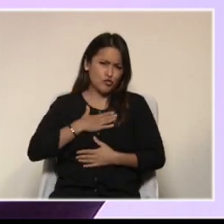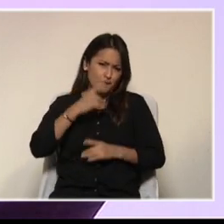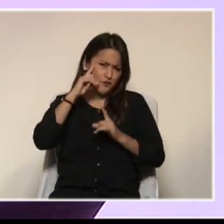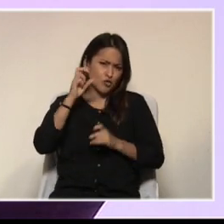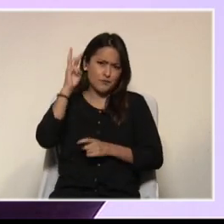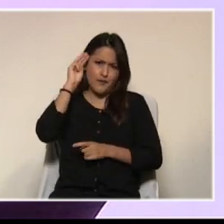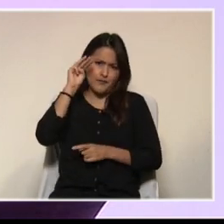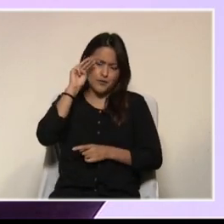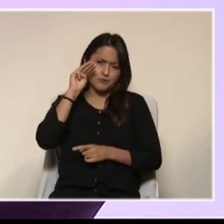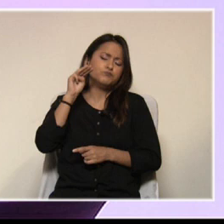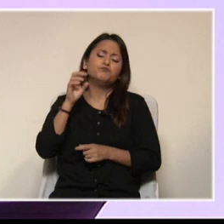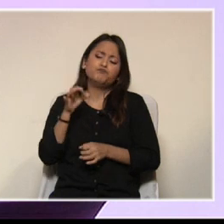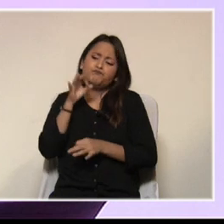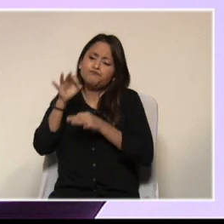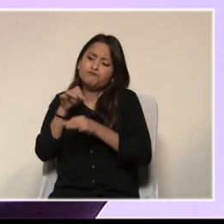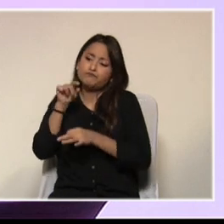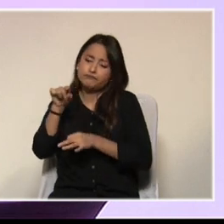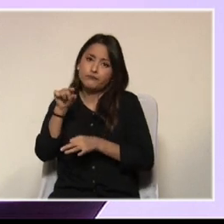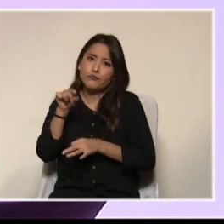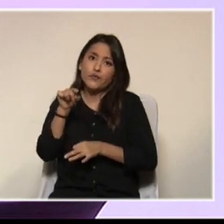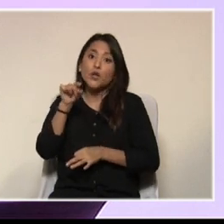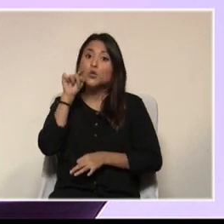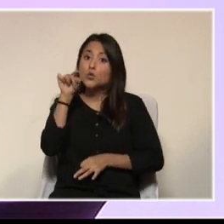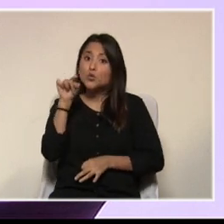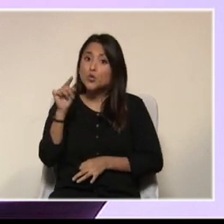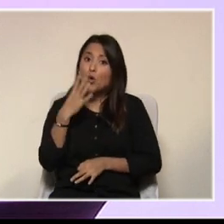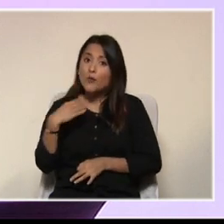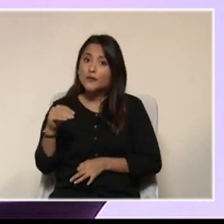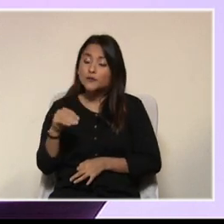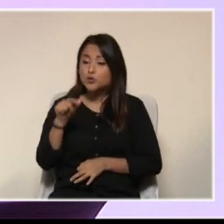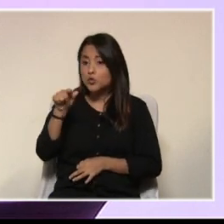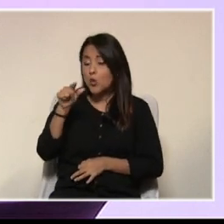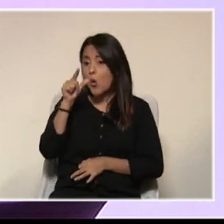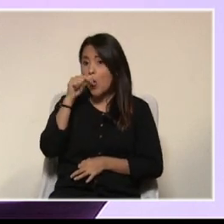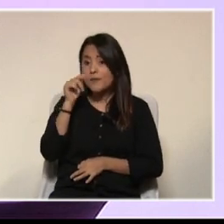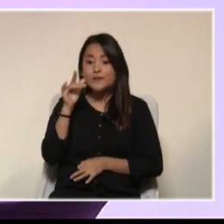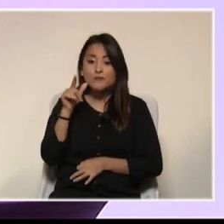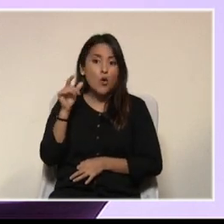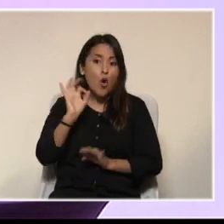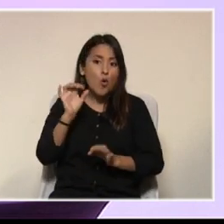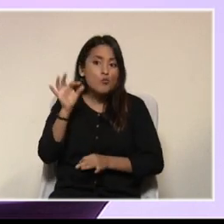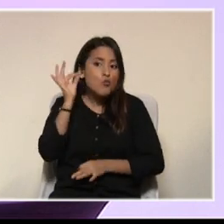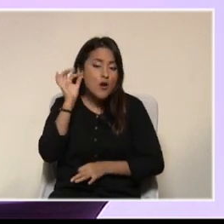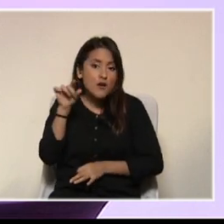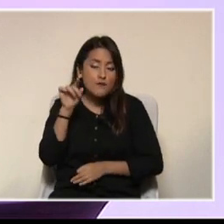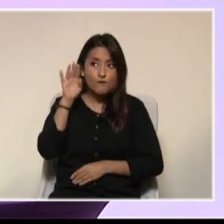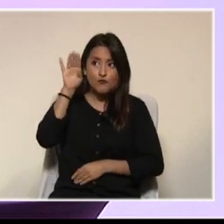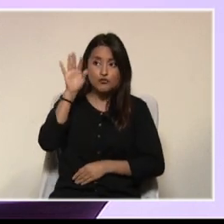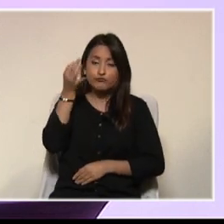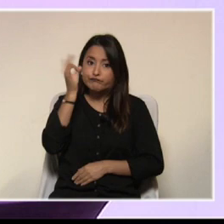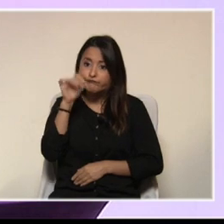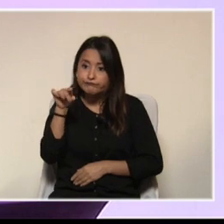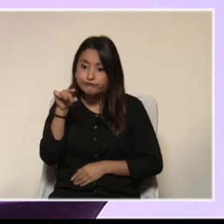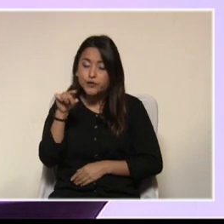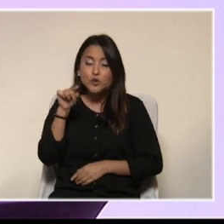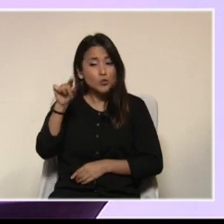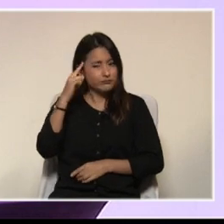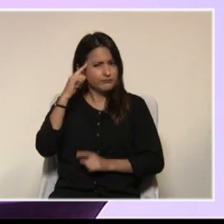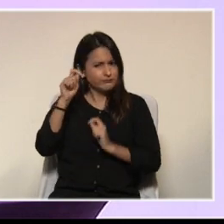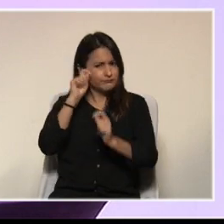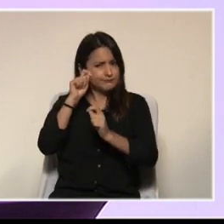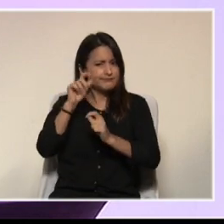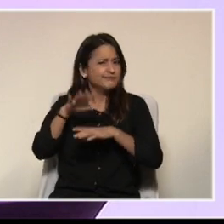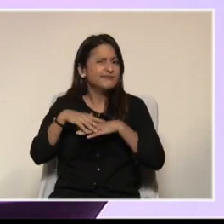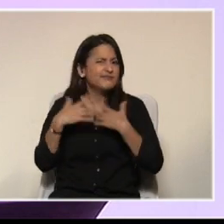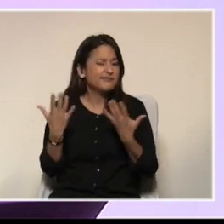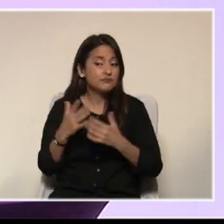podemos decirle, ustedes son hombres y mujeres del mañana. Y lo primero que tenemos que tener en